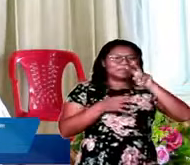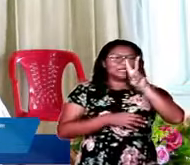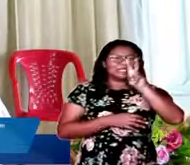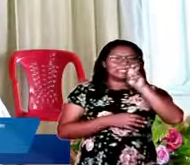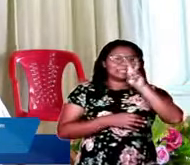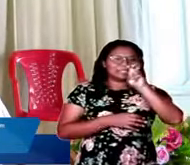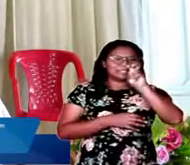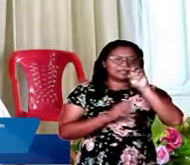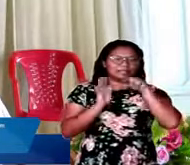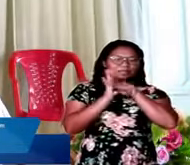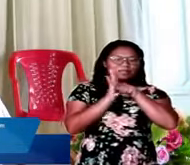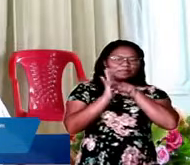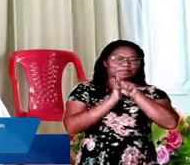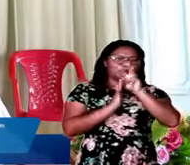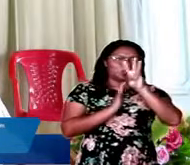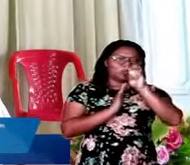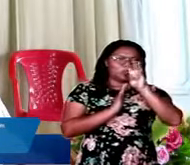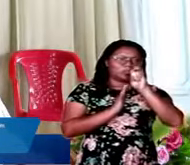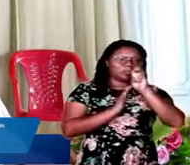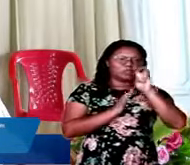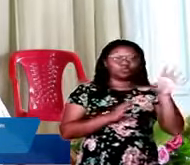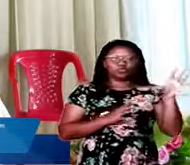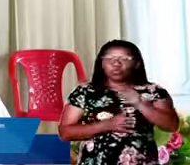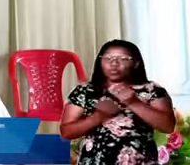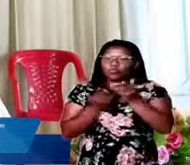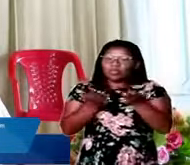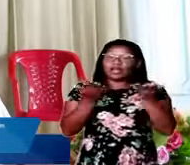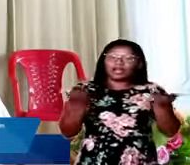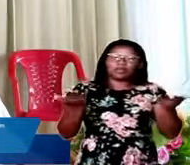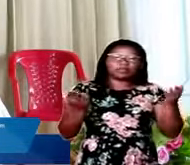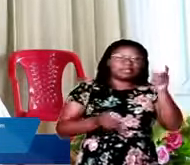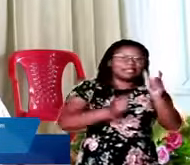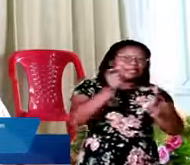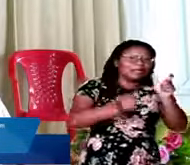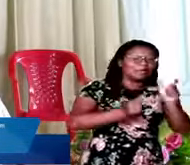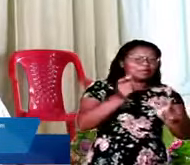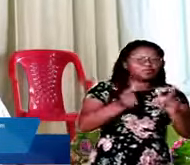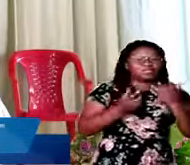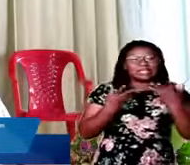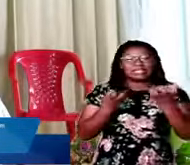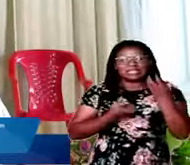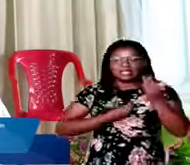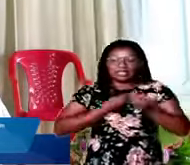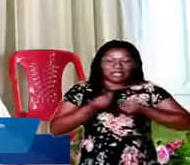Así que todas las cosas que queráis que los hombres hagan con vosotros,